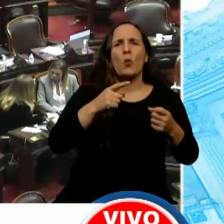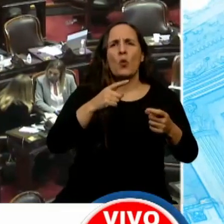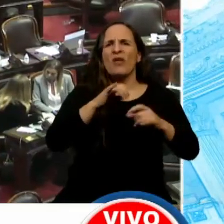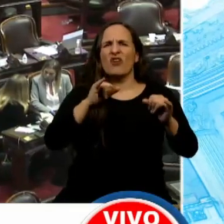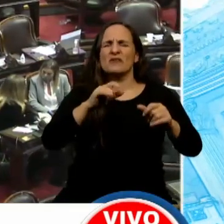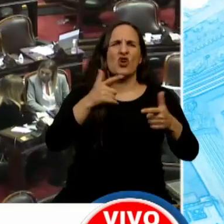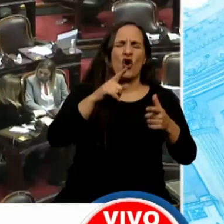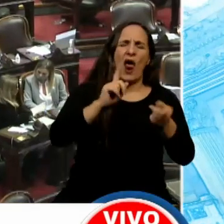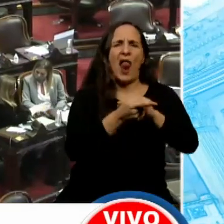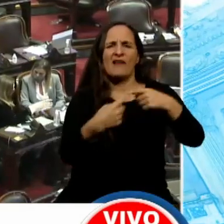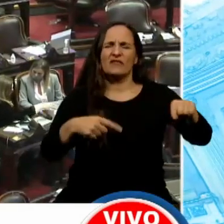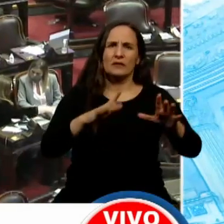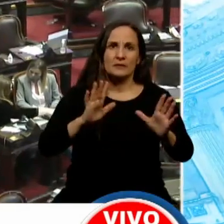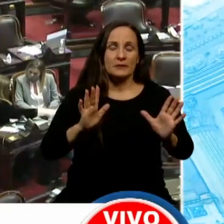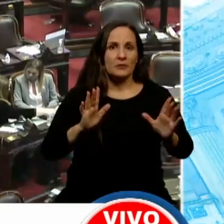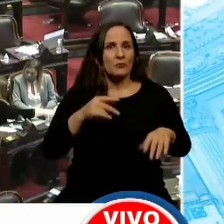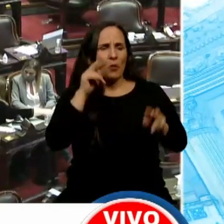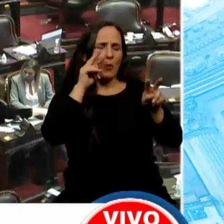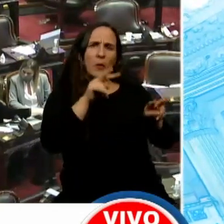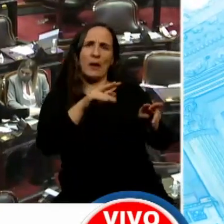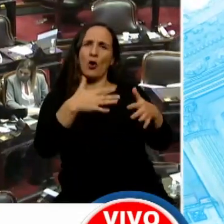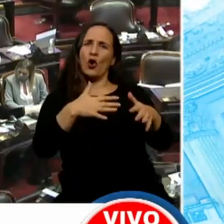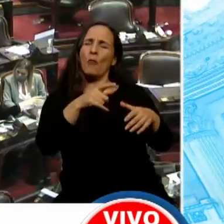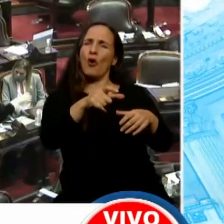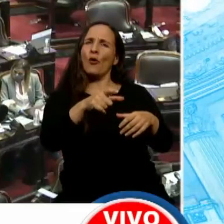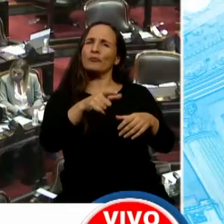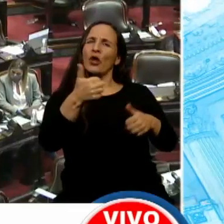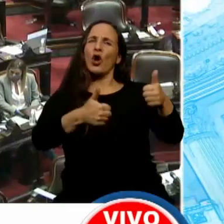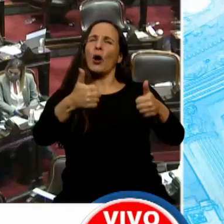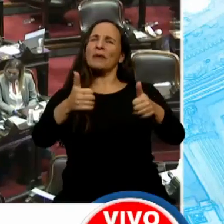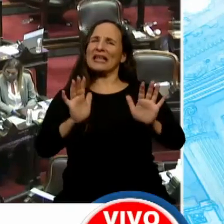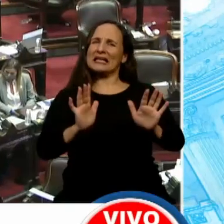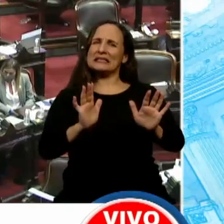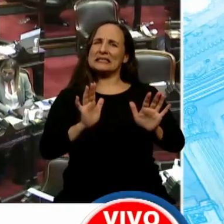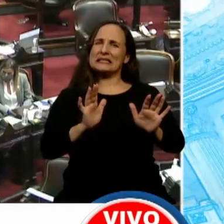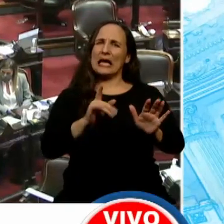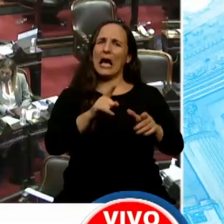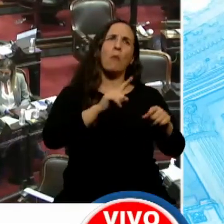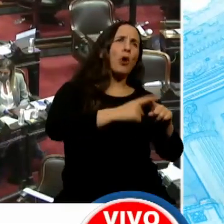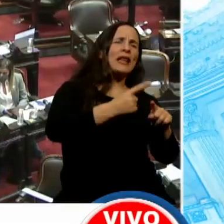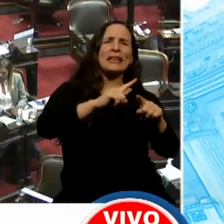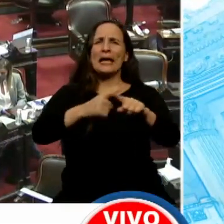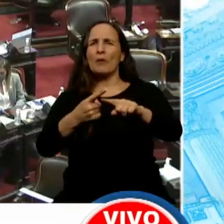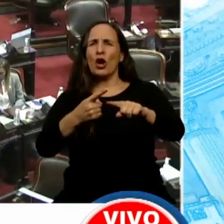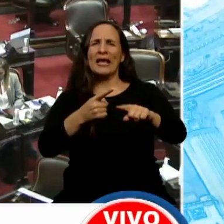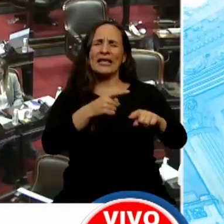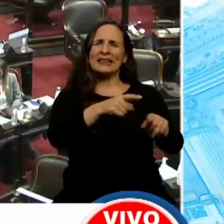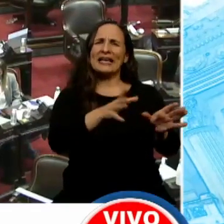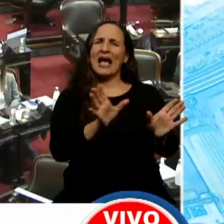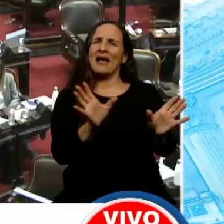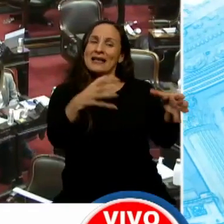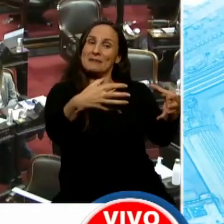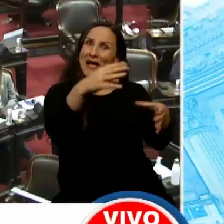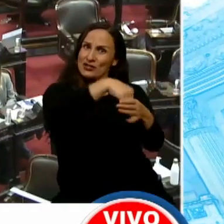Hemos visto cómo también se ha dado una competencia entre los diferentes sectores de la política argentina de un